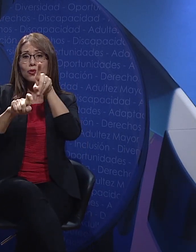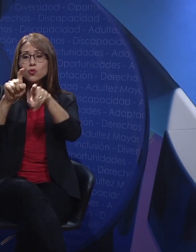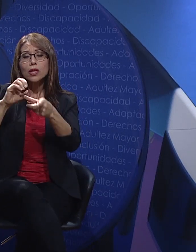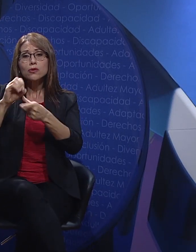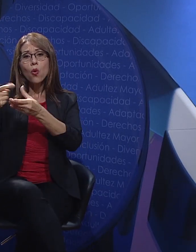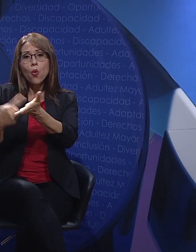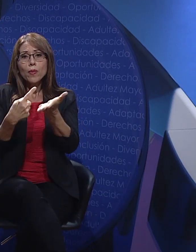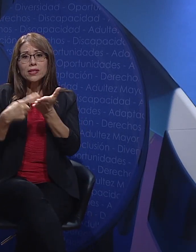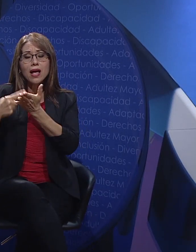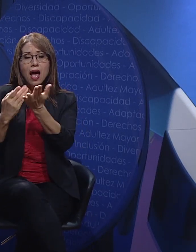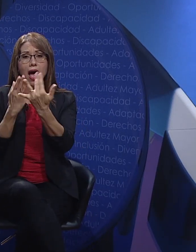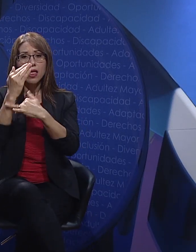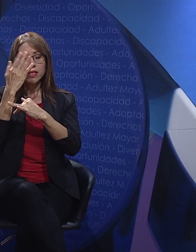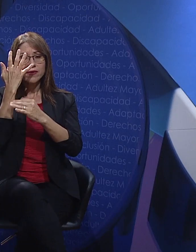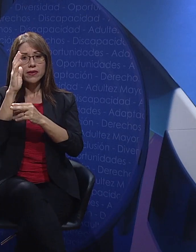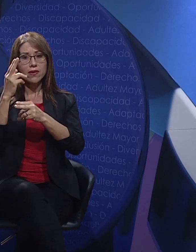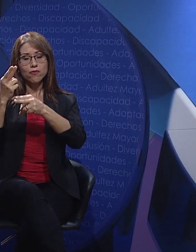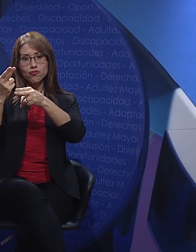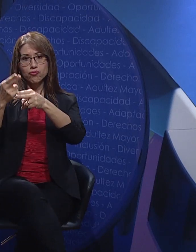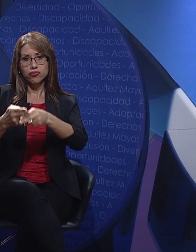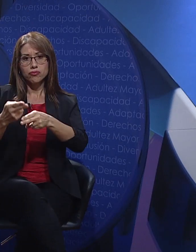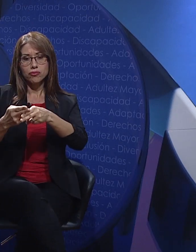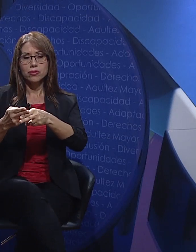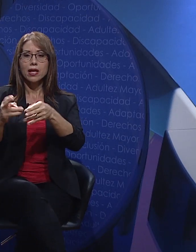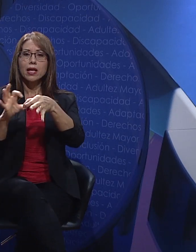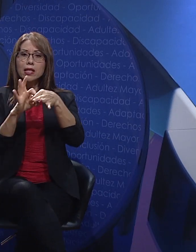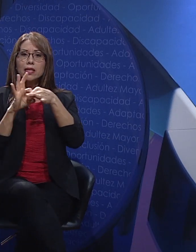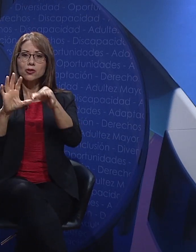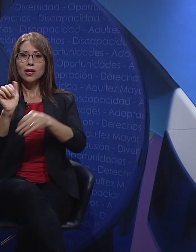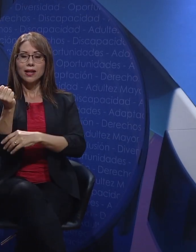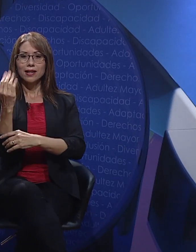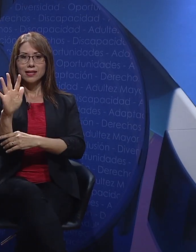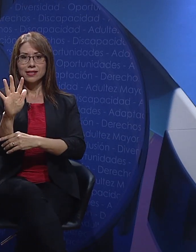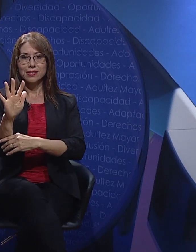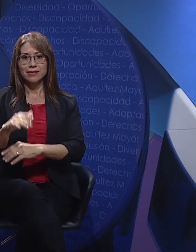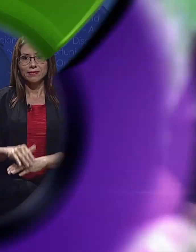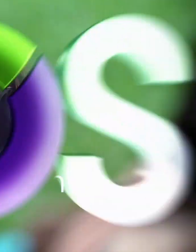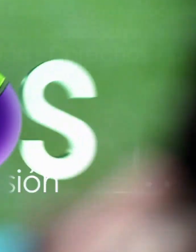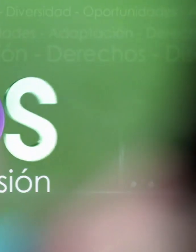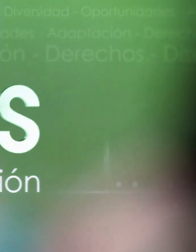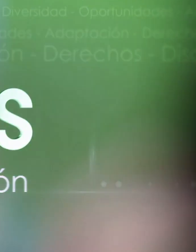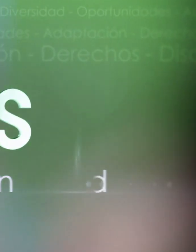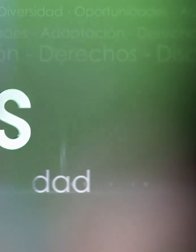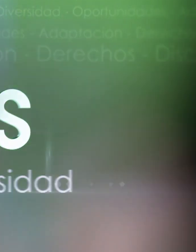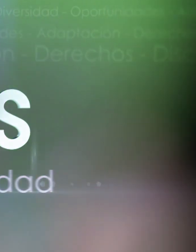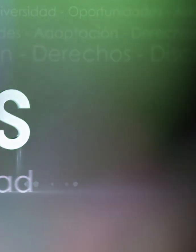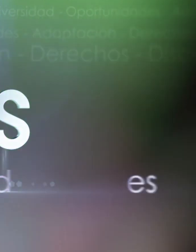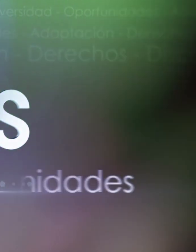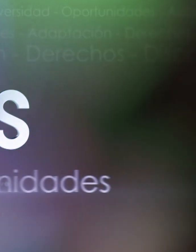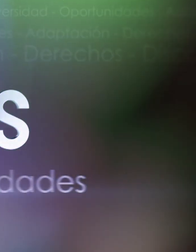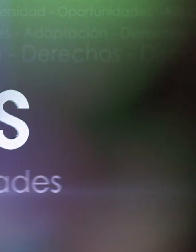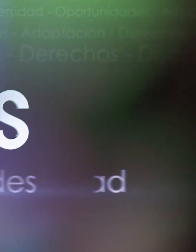o comentarios a nuestra página en Facebook, donde nos encuentra como Nexos Canal 15.